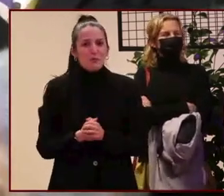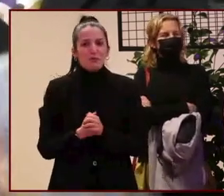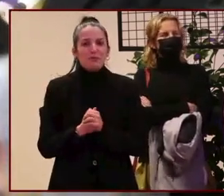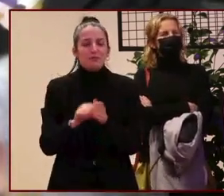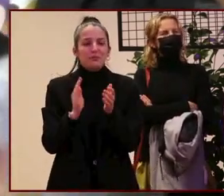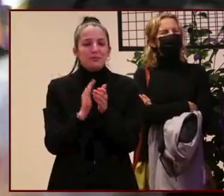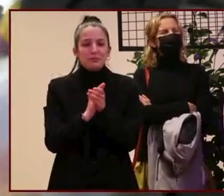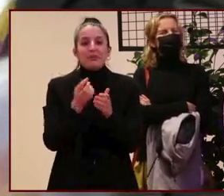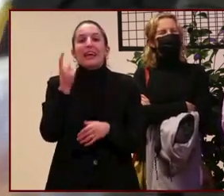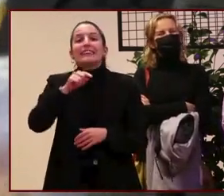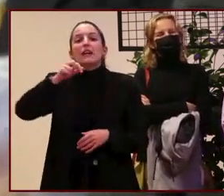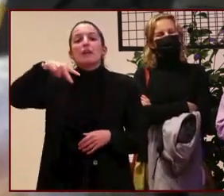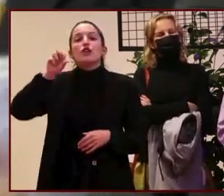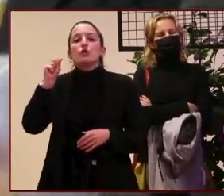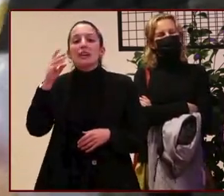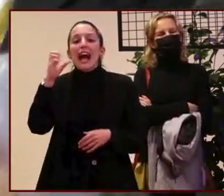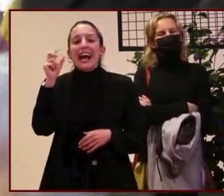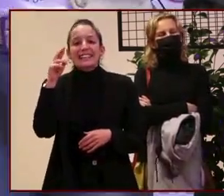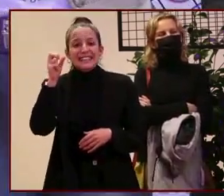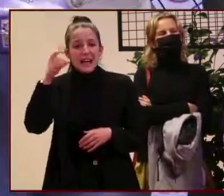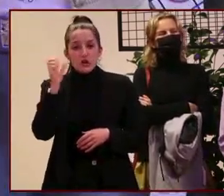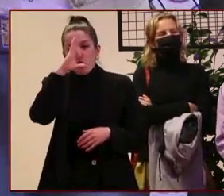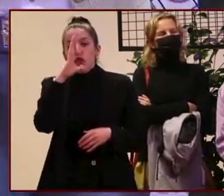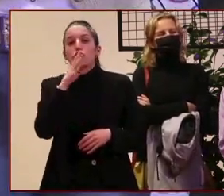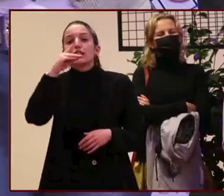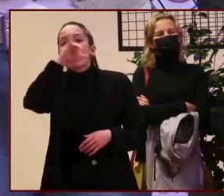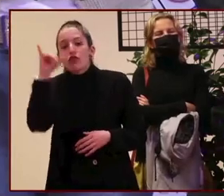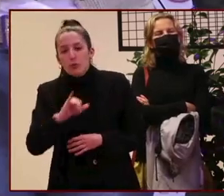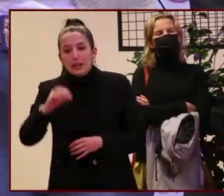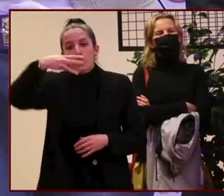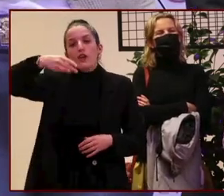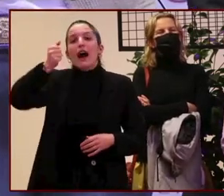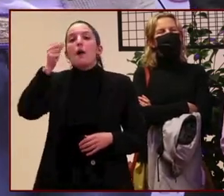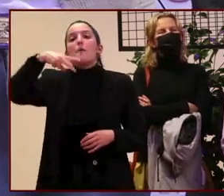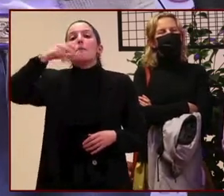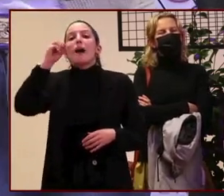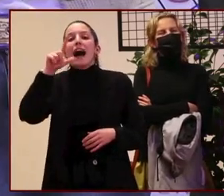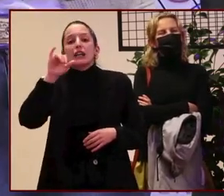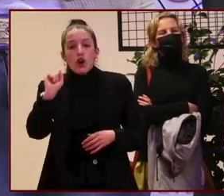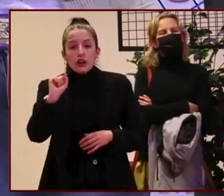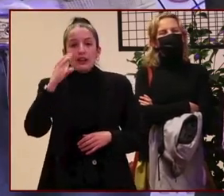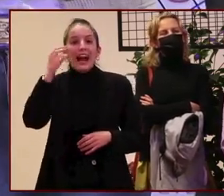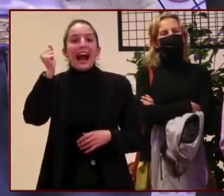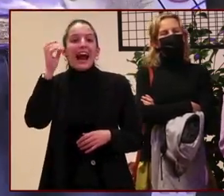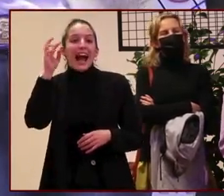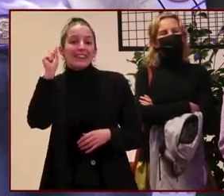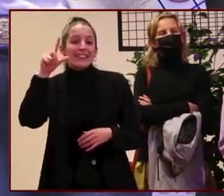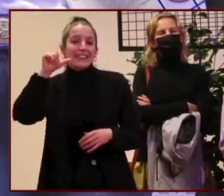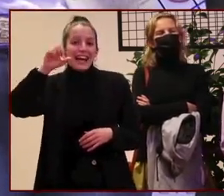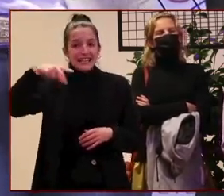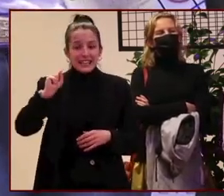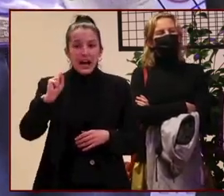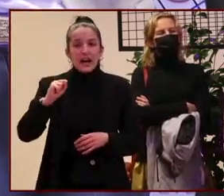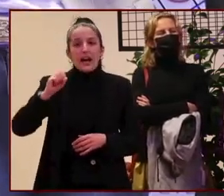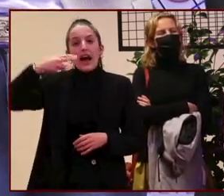a julia castaño a rosa domínguez a manoli cousillas a catalina rey a mercedes lópez